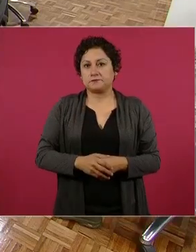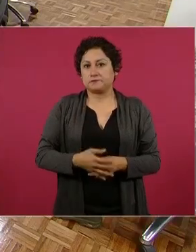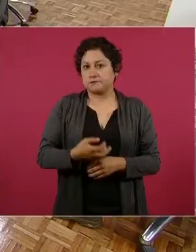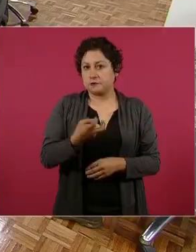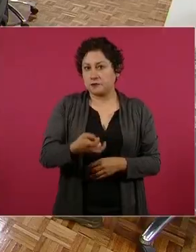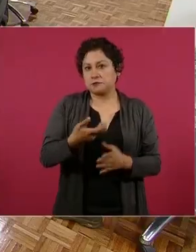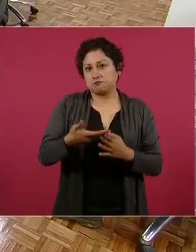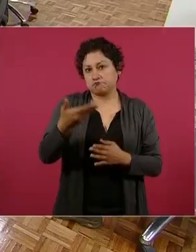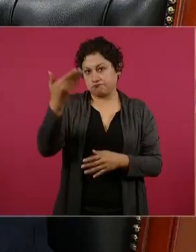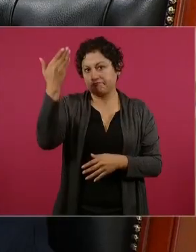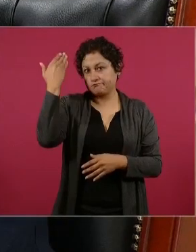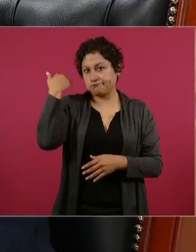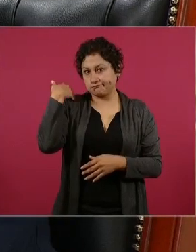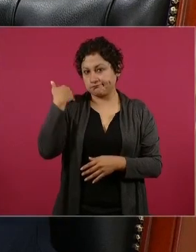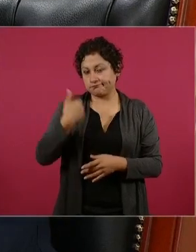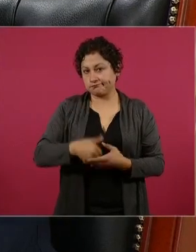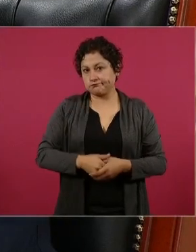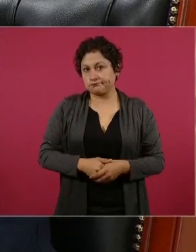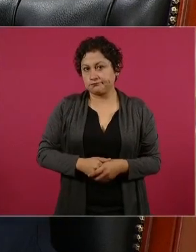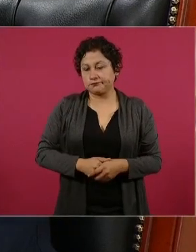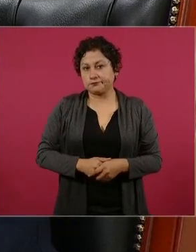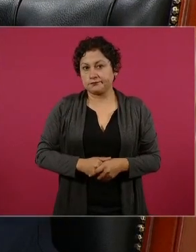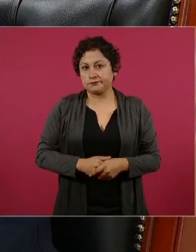del pasado.